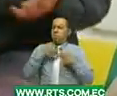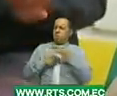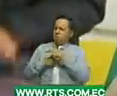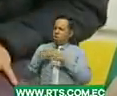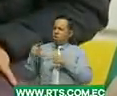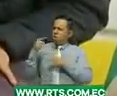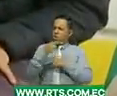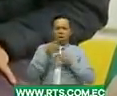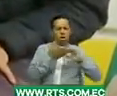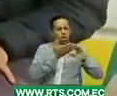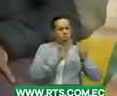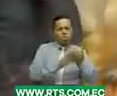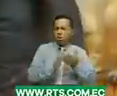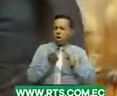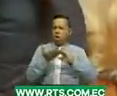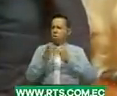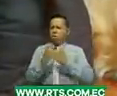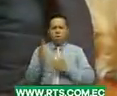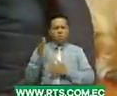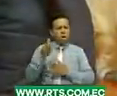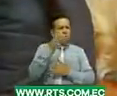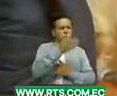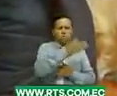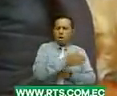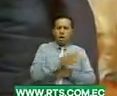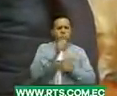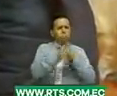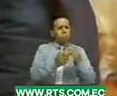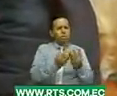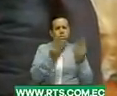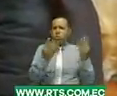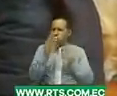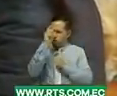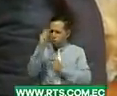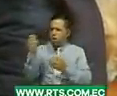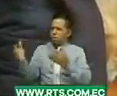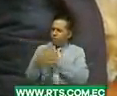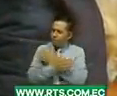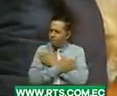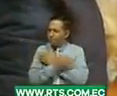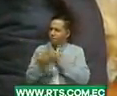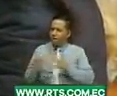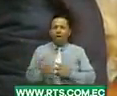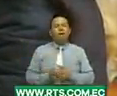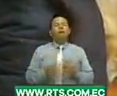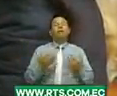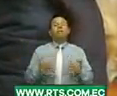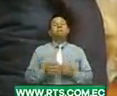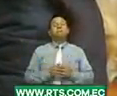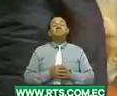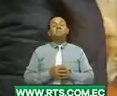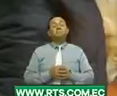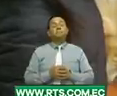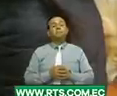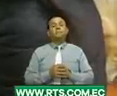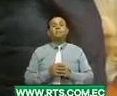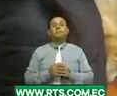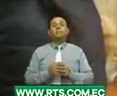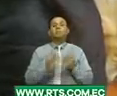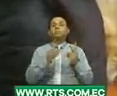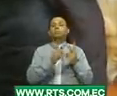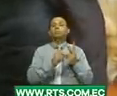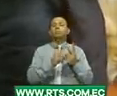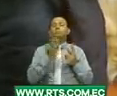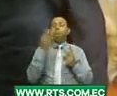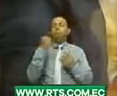comunidades y cómo le reciben. La primera votante, Matilde Hidalgo. Ay, ¿en qué año ella se fregó? En